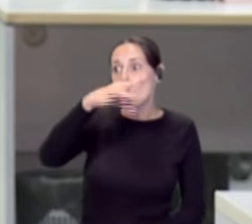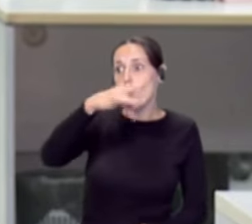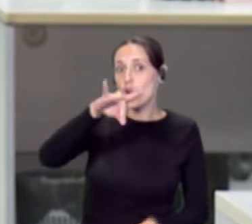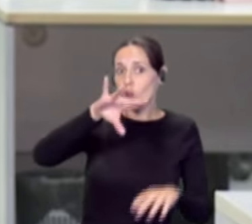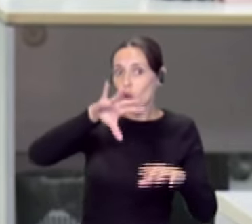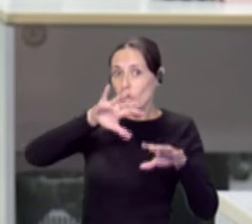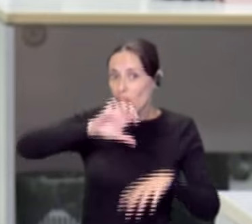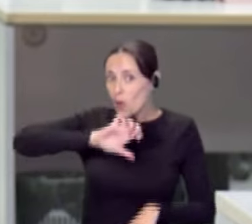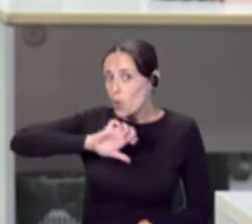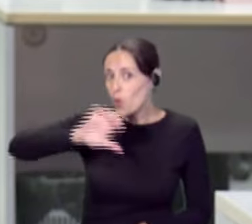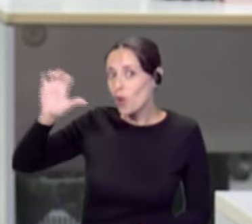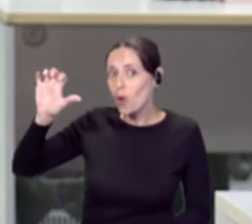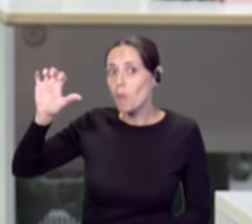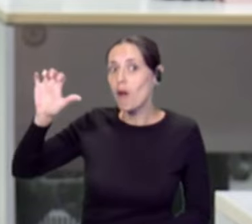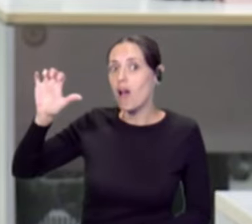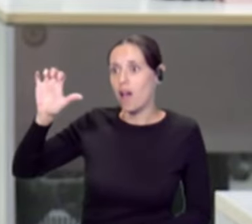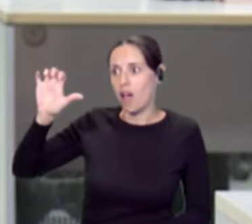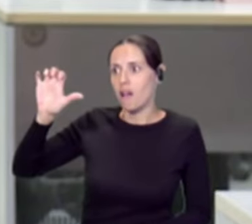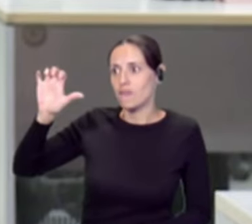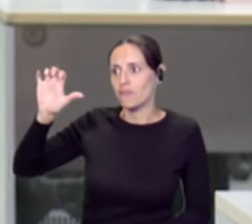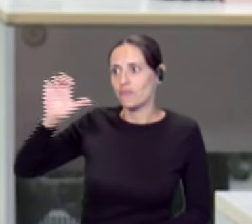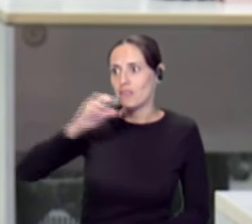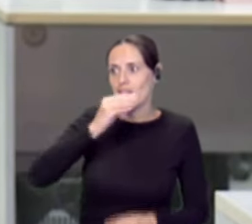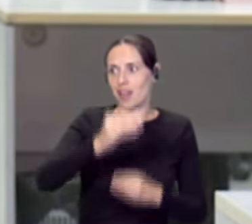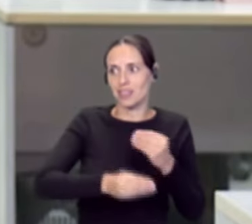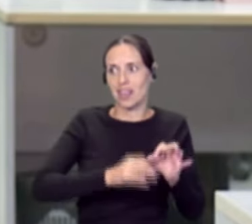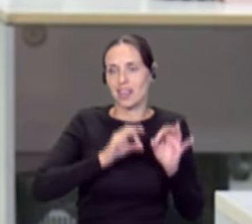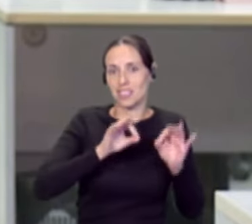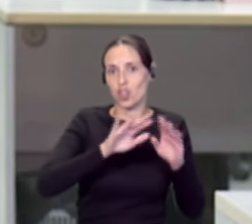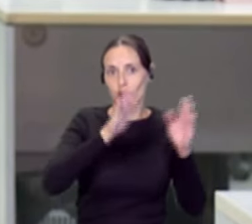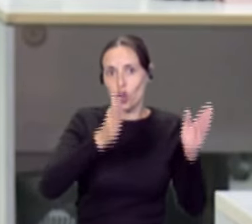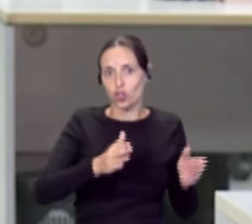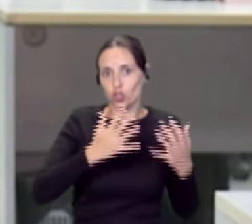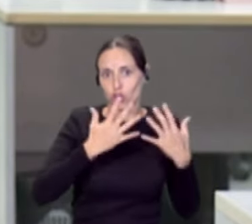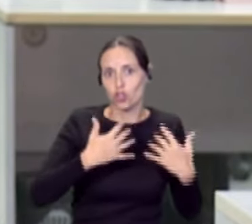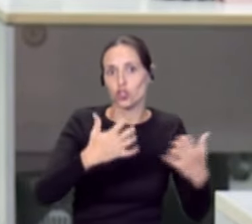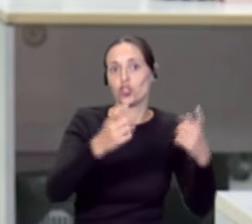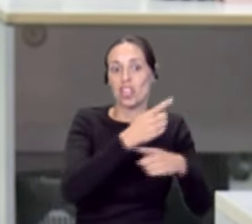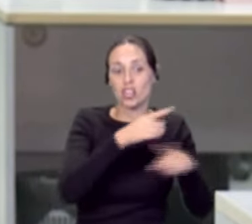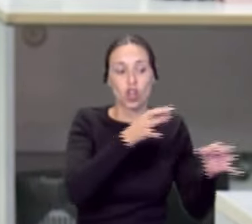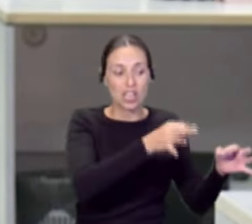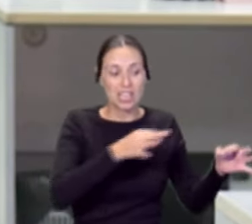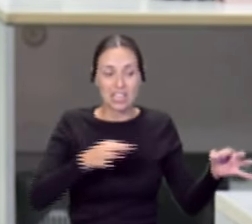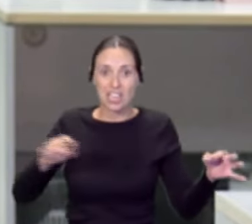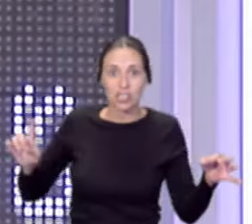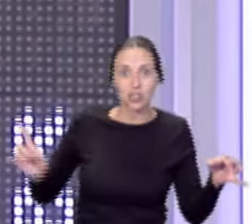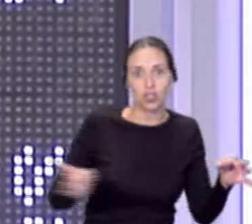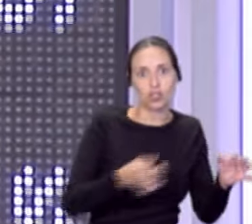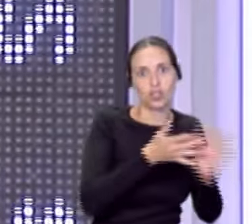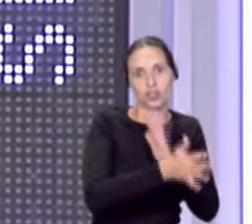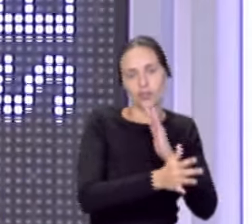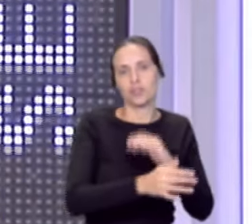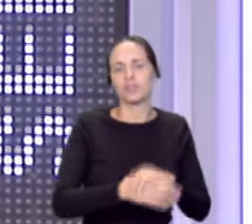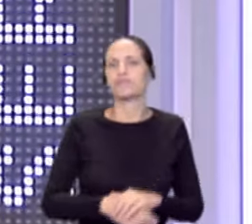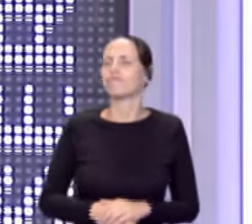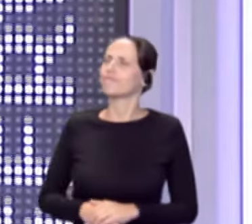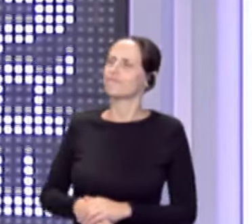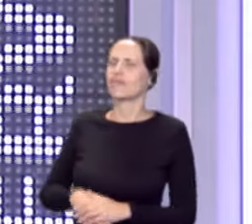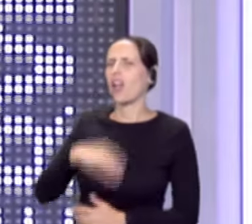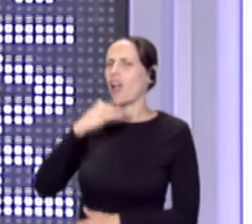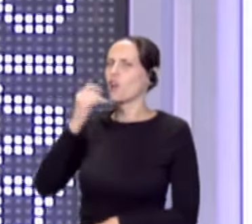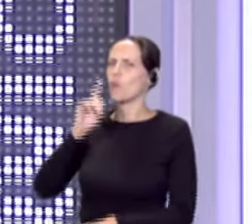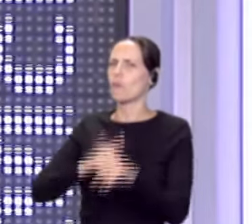Europa en el que se hacen los conciertos, en este caso en todas las islas. Bueno, parece que tenemos